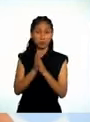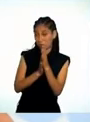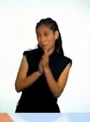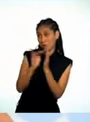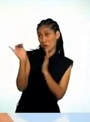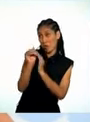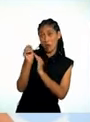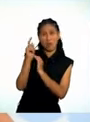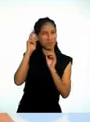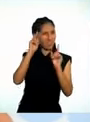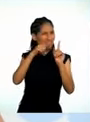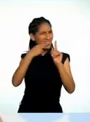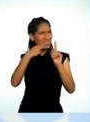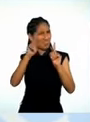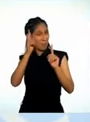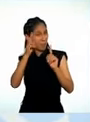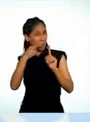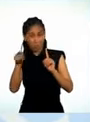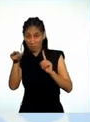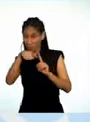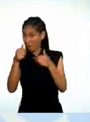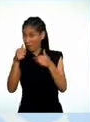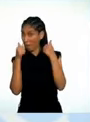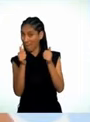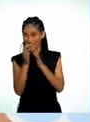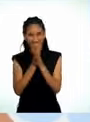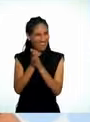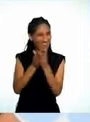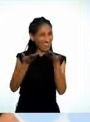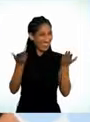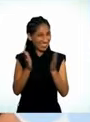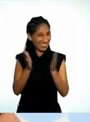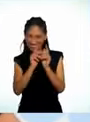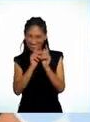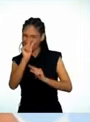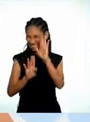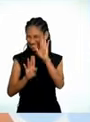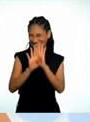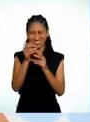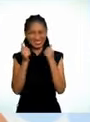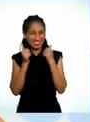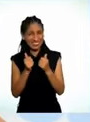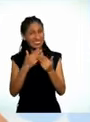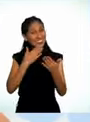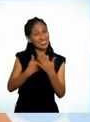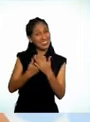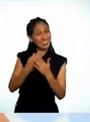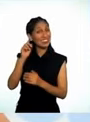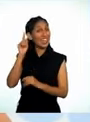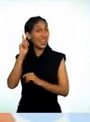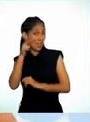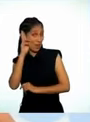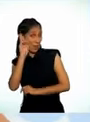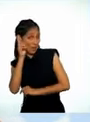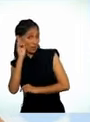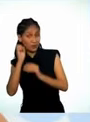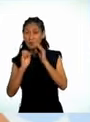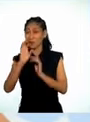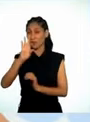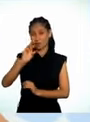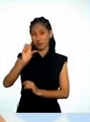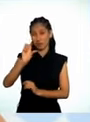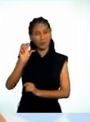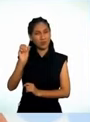flores excelente emociona estamos avanzando muy bien gracias a mis tres flores y con la ayuda de